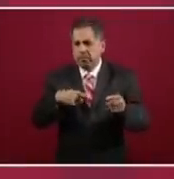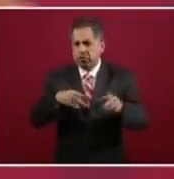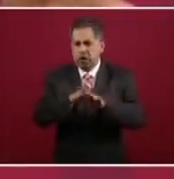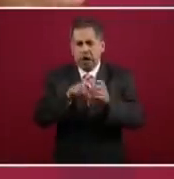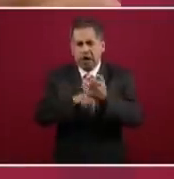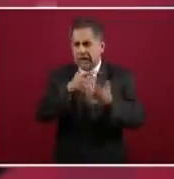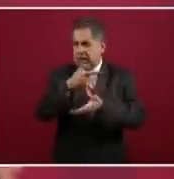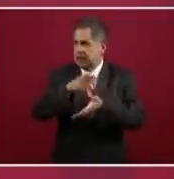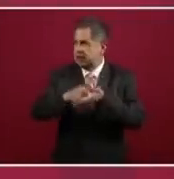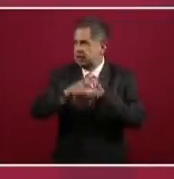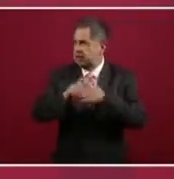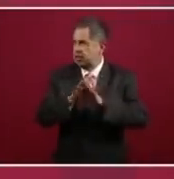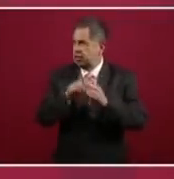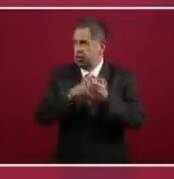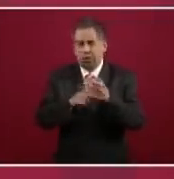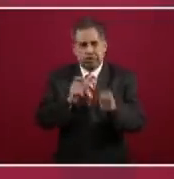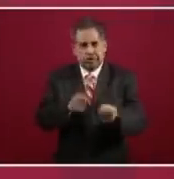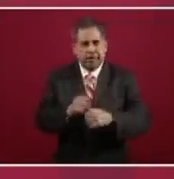que escribía